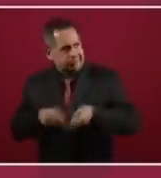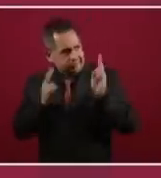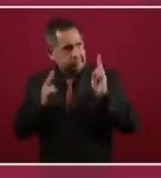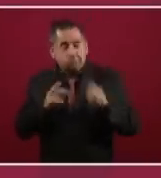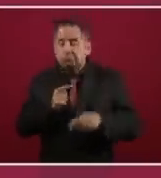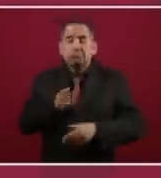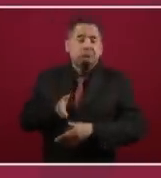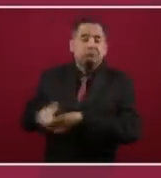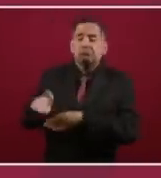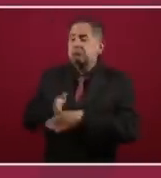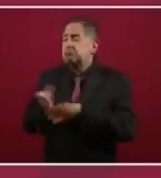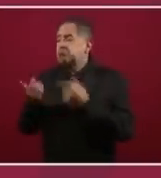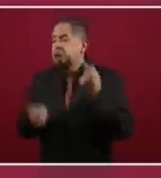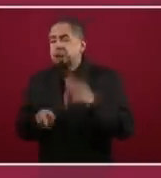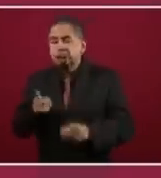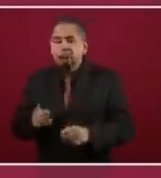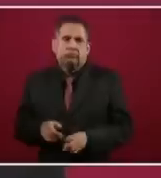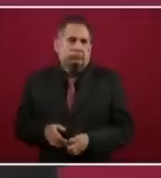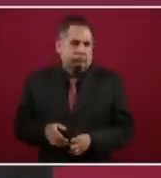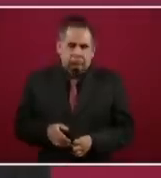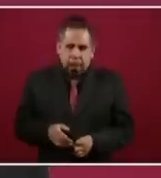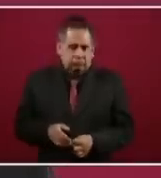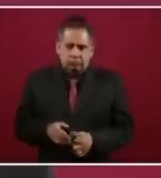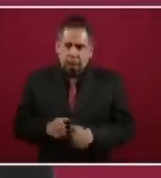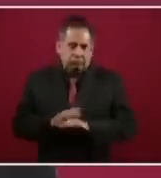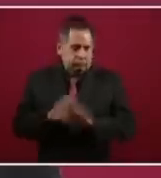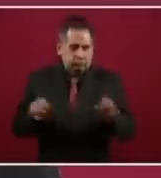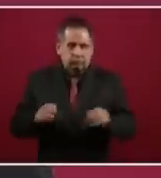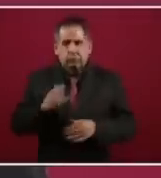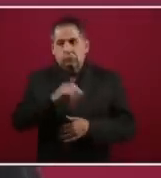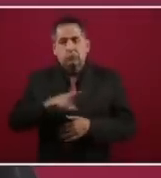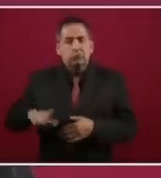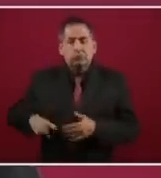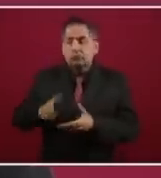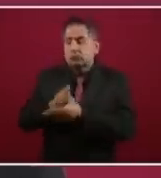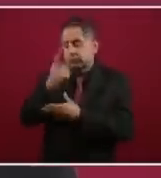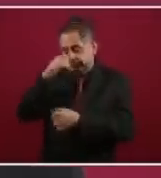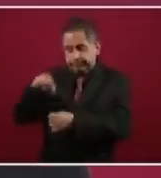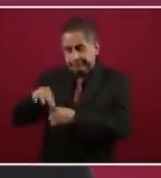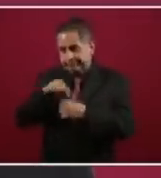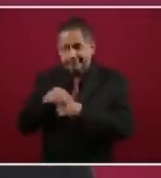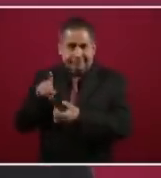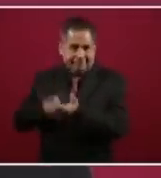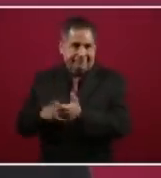partidos y injerencia del gobierno en las elecciones.